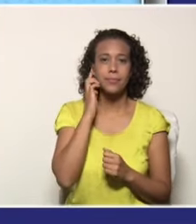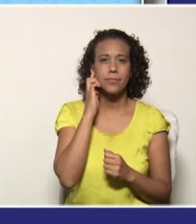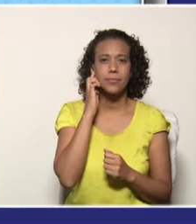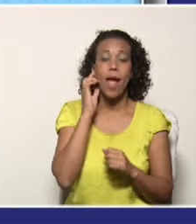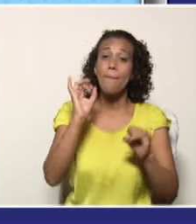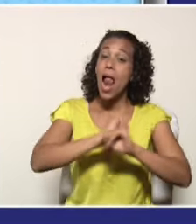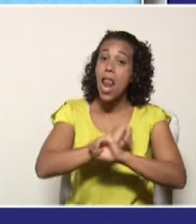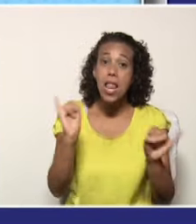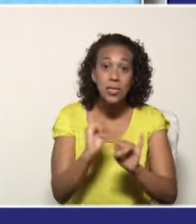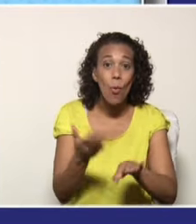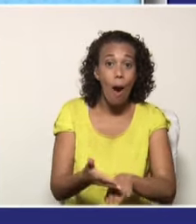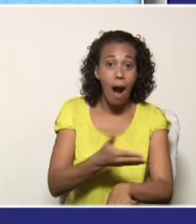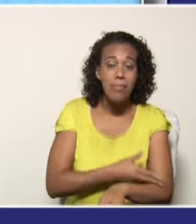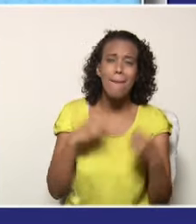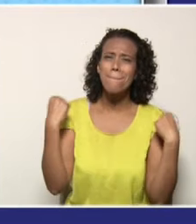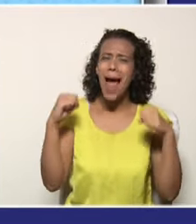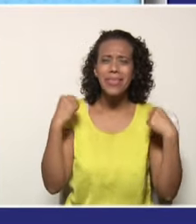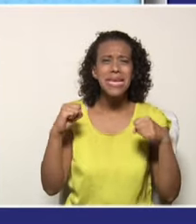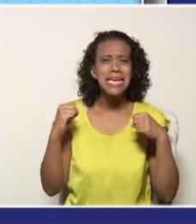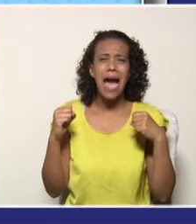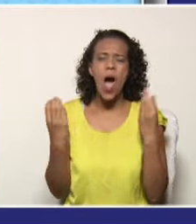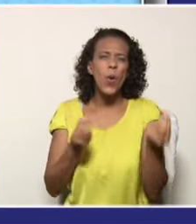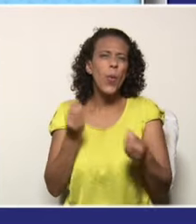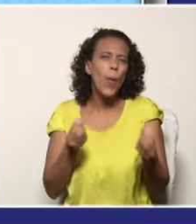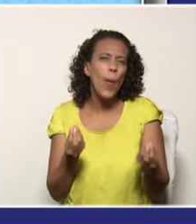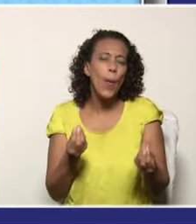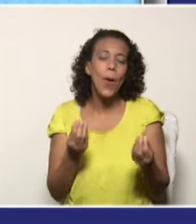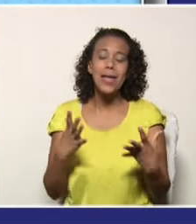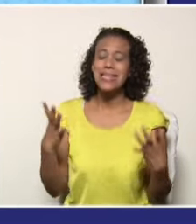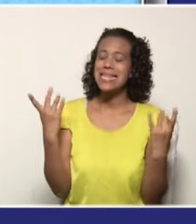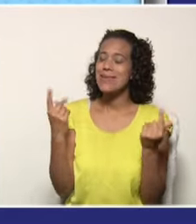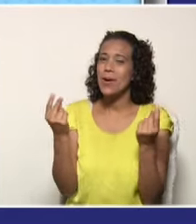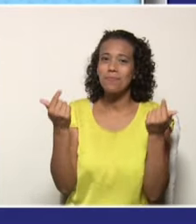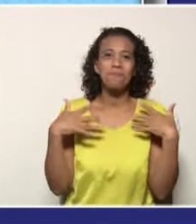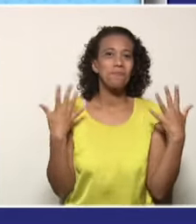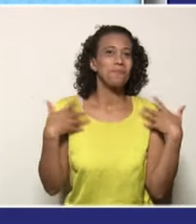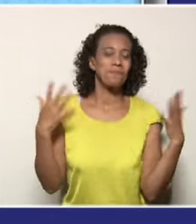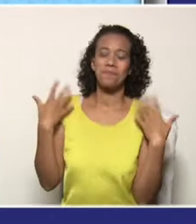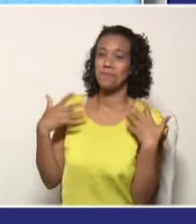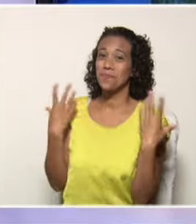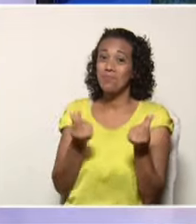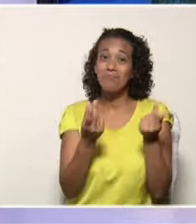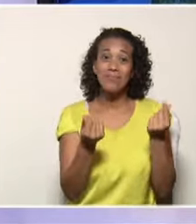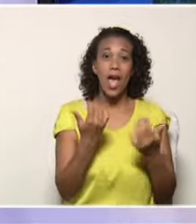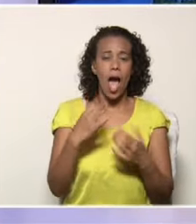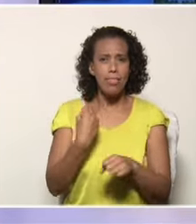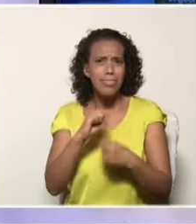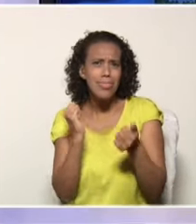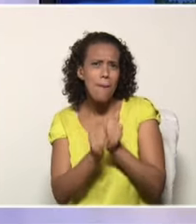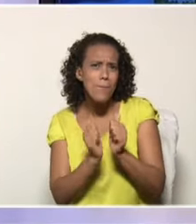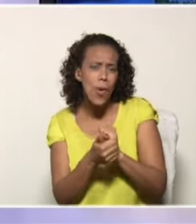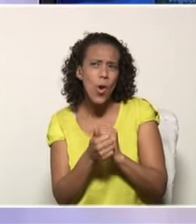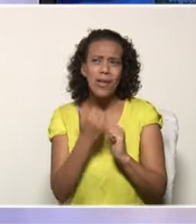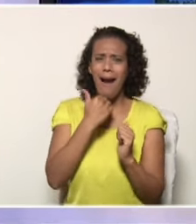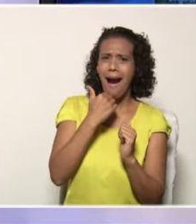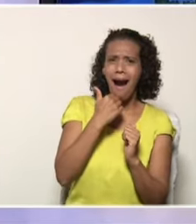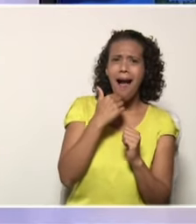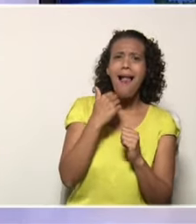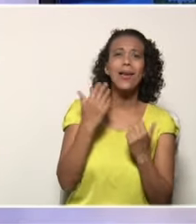Para finalizar, practicar deporte puede ser súper divertido. Si usted practica algún deporte, alguna actividad